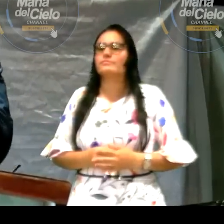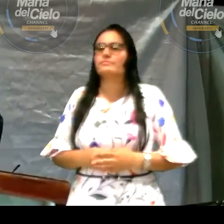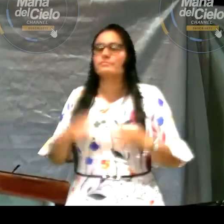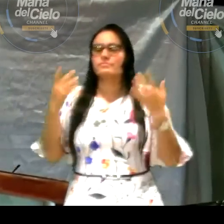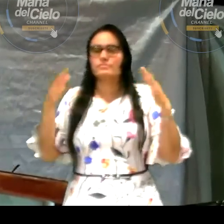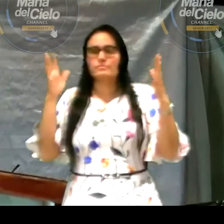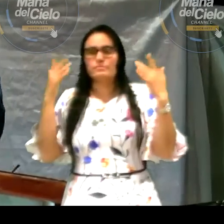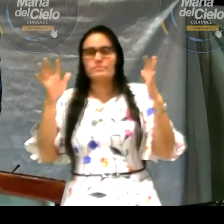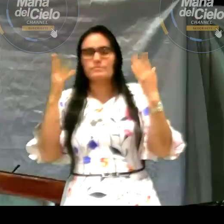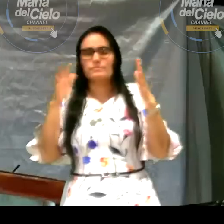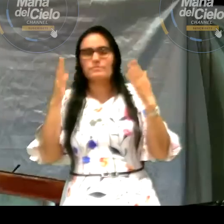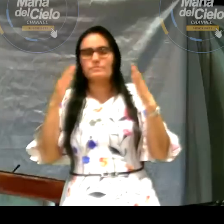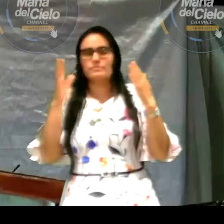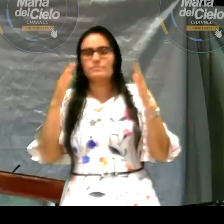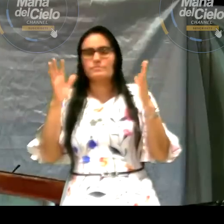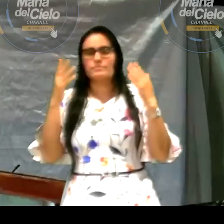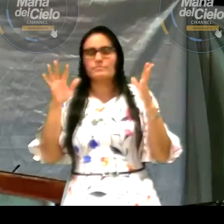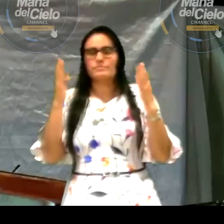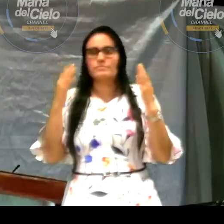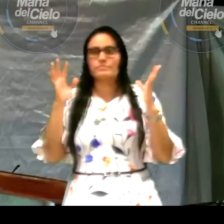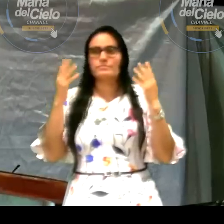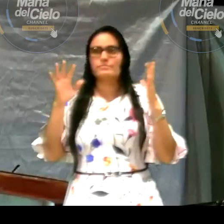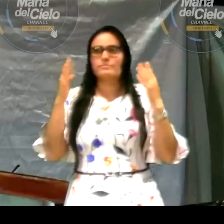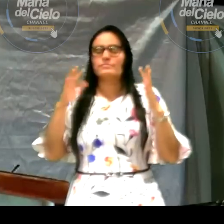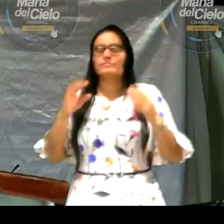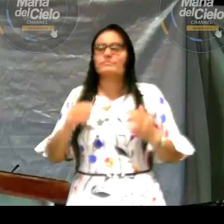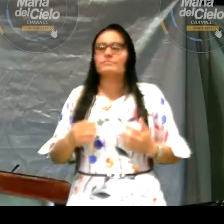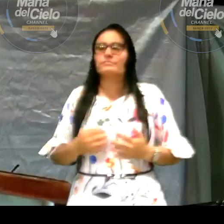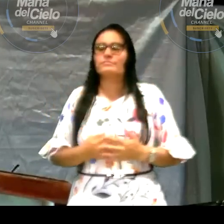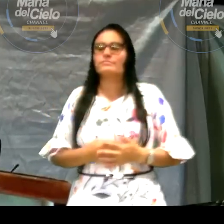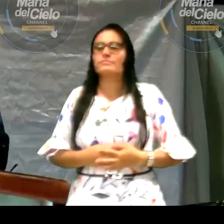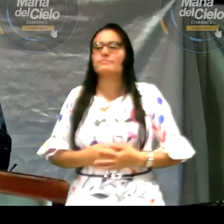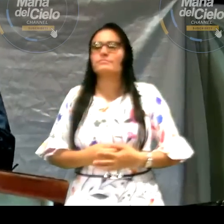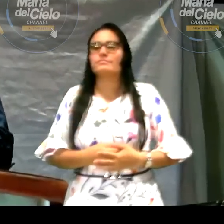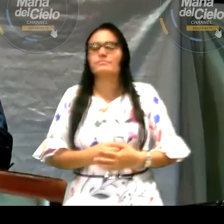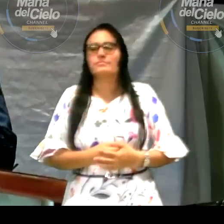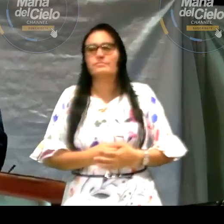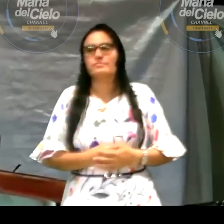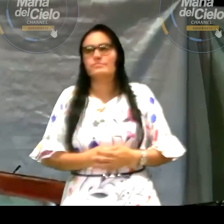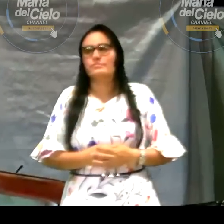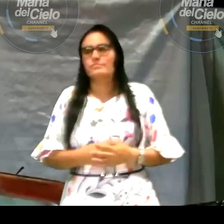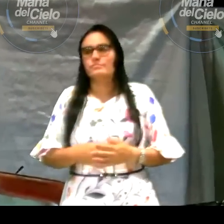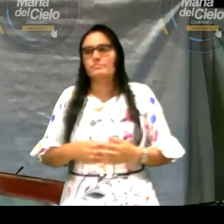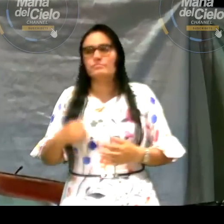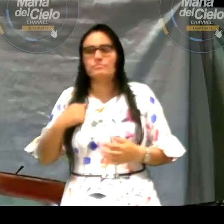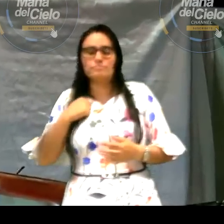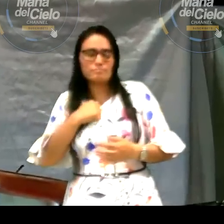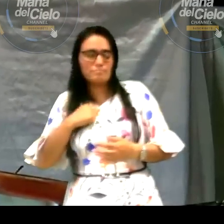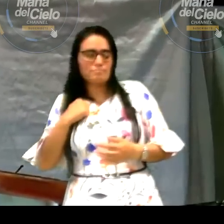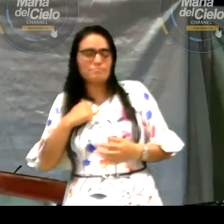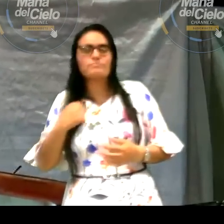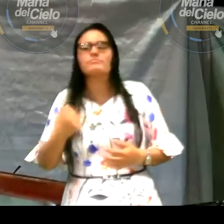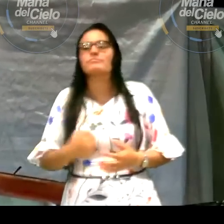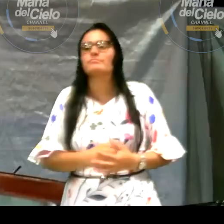Le mandó de nuevo unas imágenes. Le digo: saque por favor estos exámenes